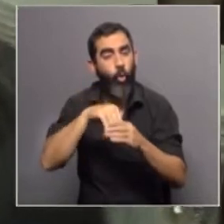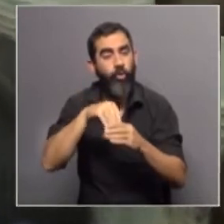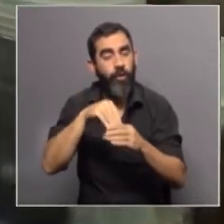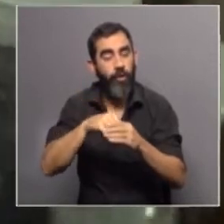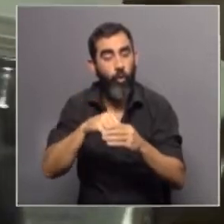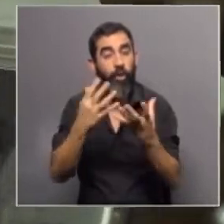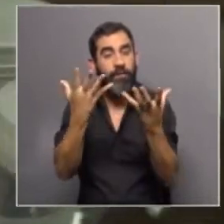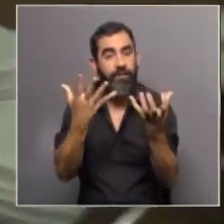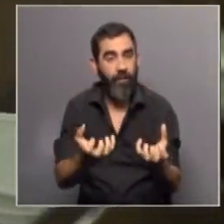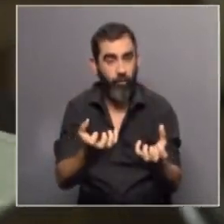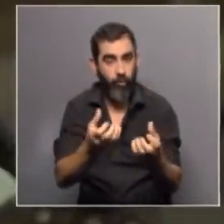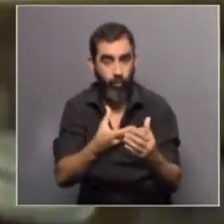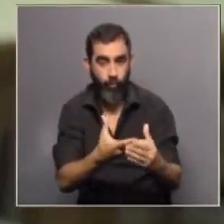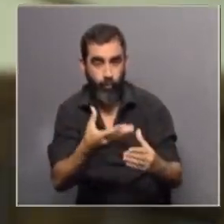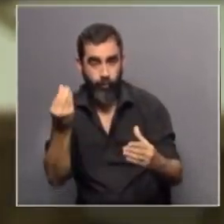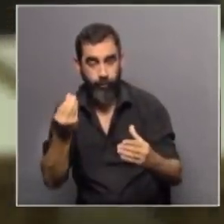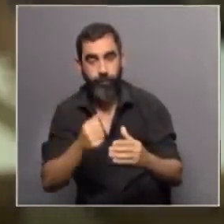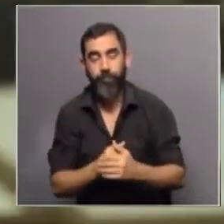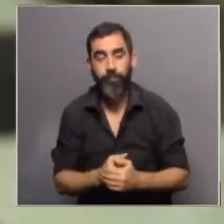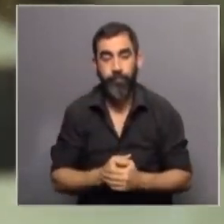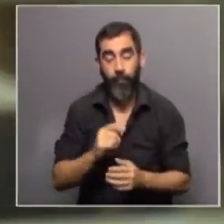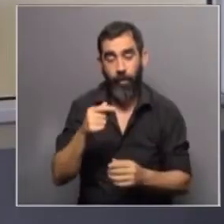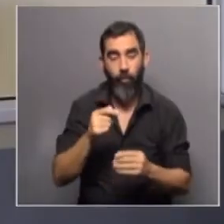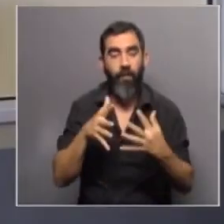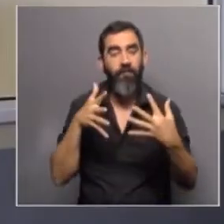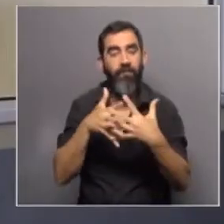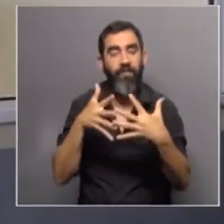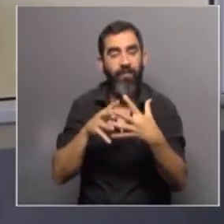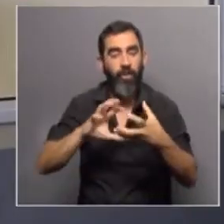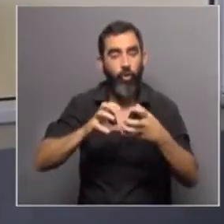orujos secos y luego filtrado.